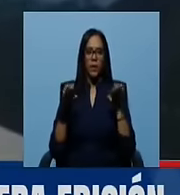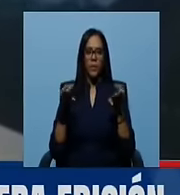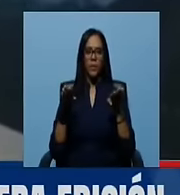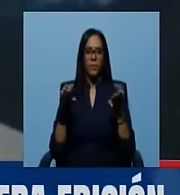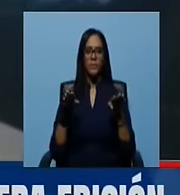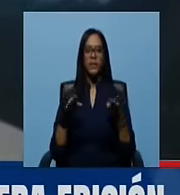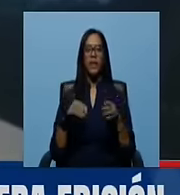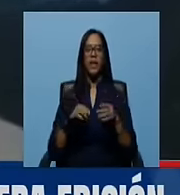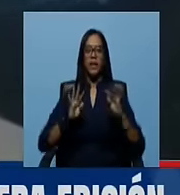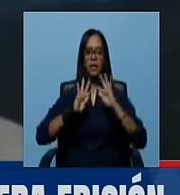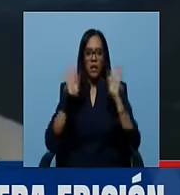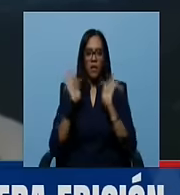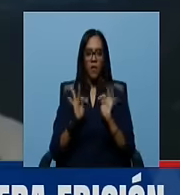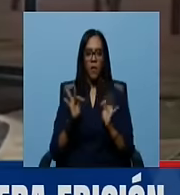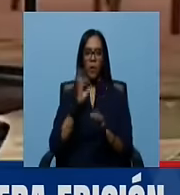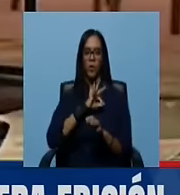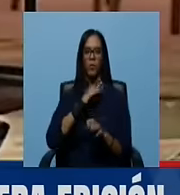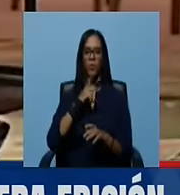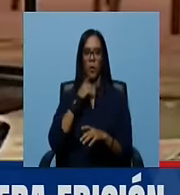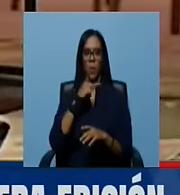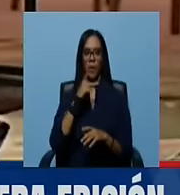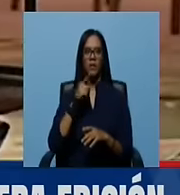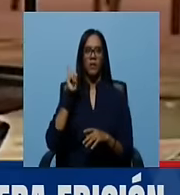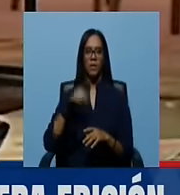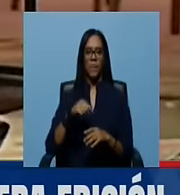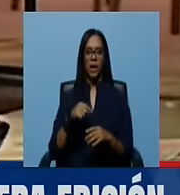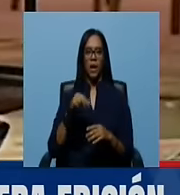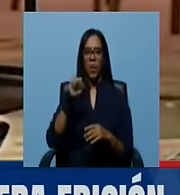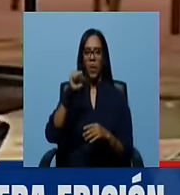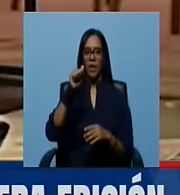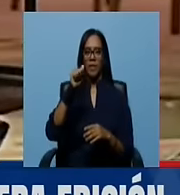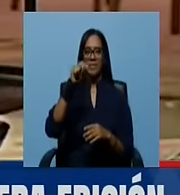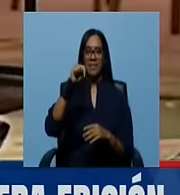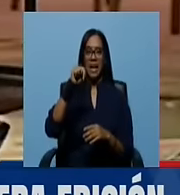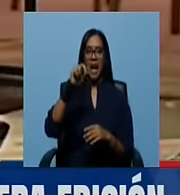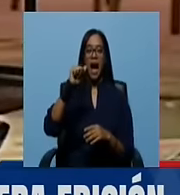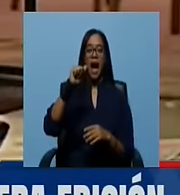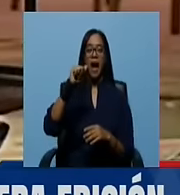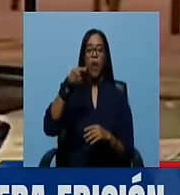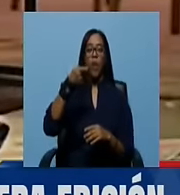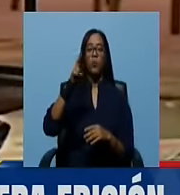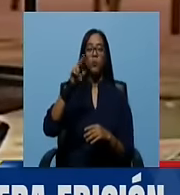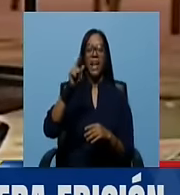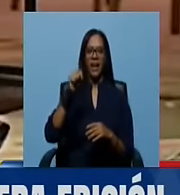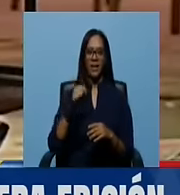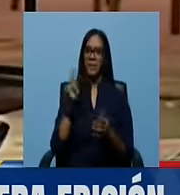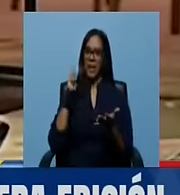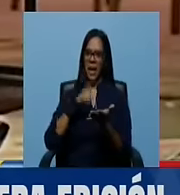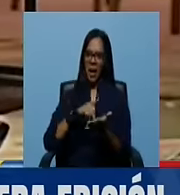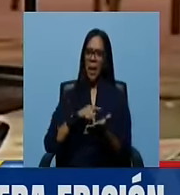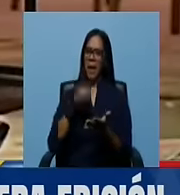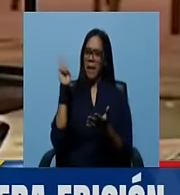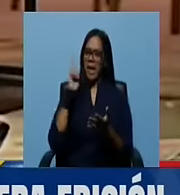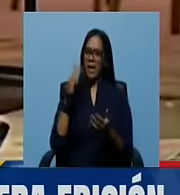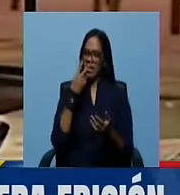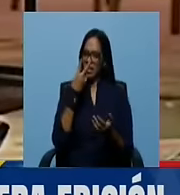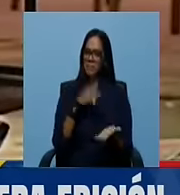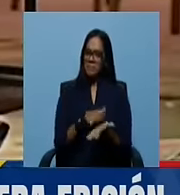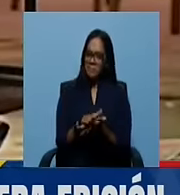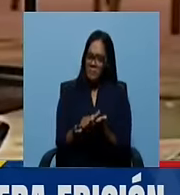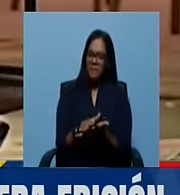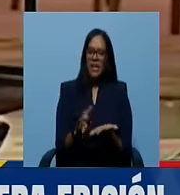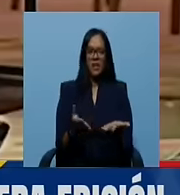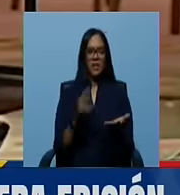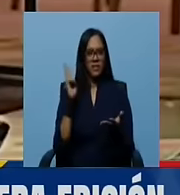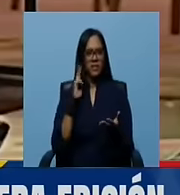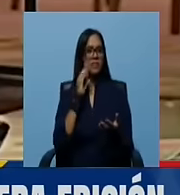de carácter sociopolítico también, como en San Agustín, la gente viene a ver la experiencia que pasa en Venezuela, porque